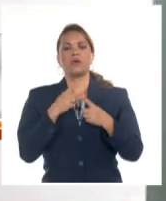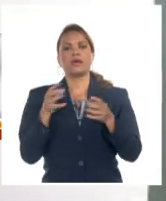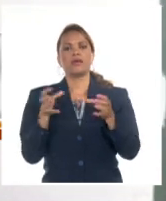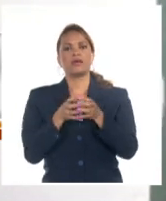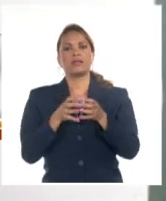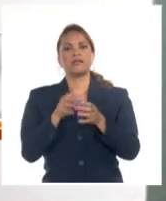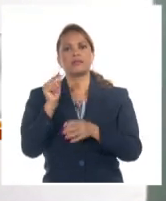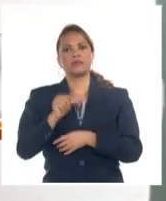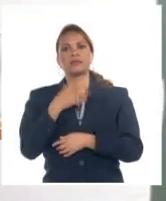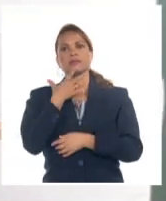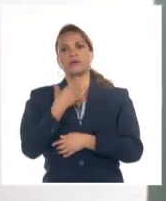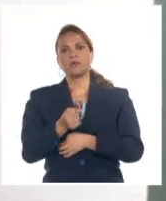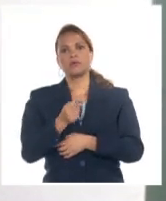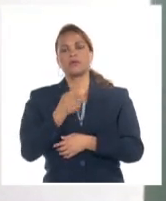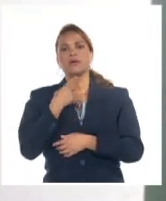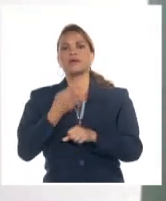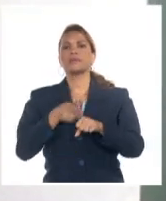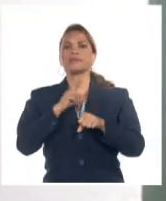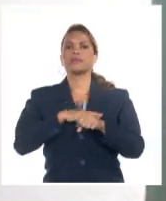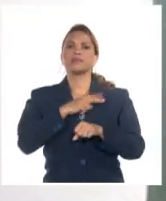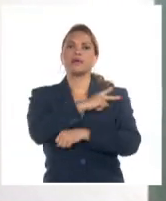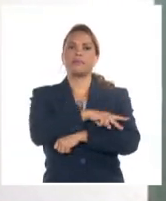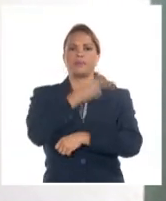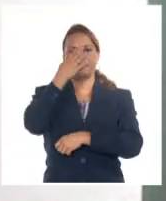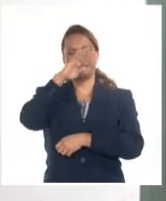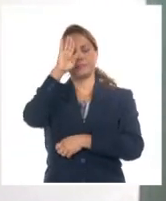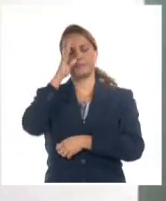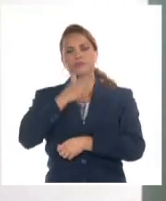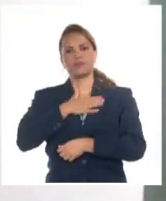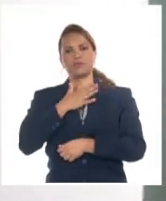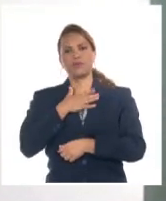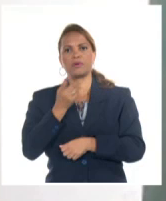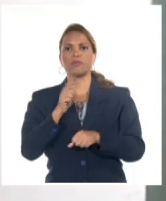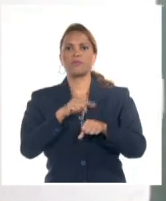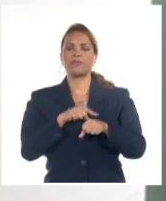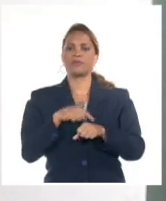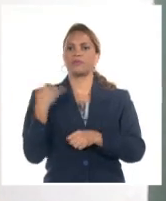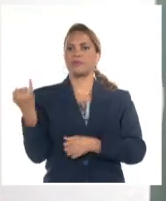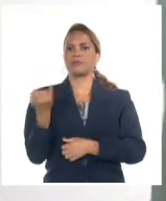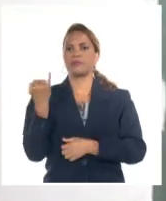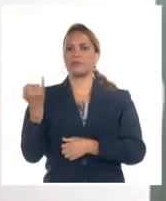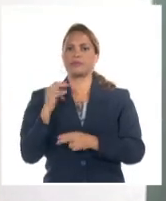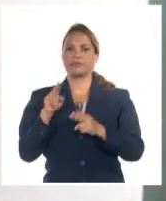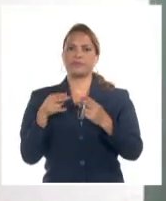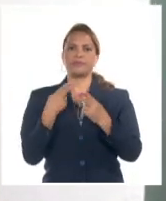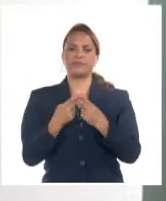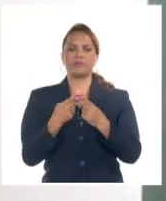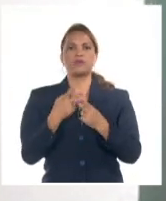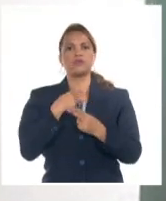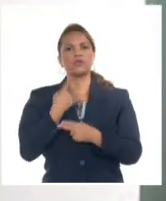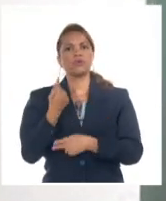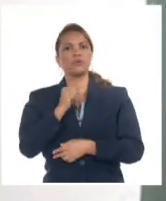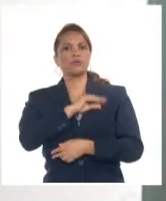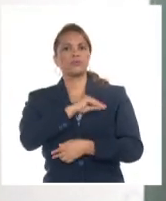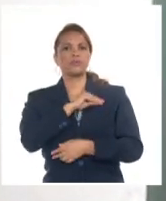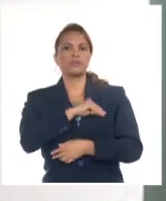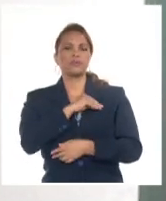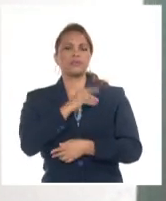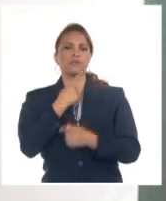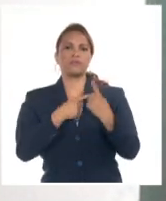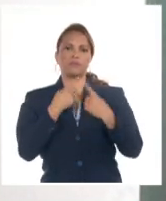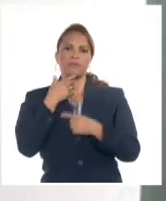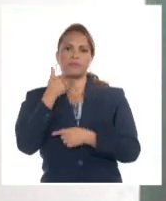salir y representar a su país en un evento internacional. Para mí significa bastante porque